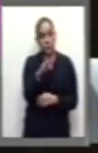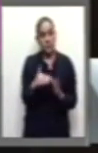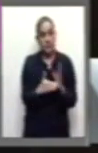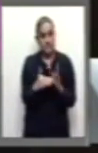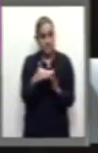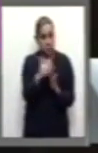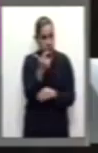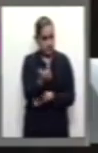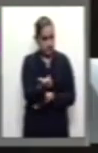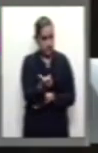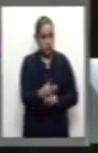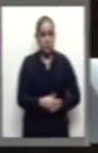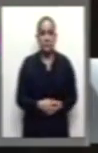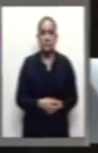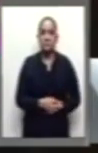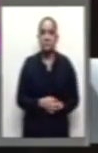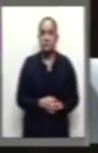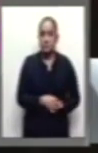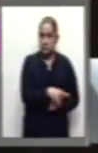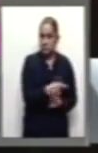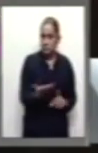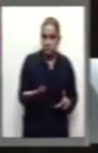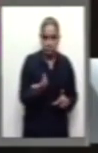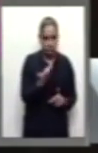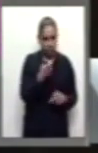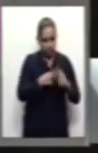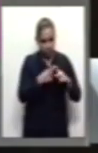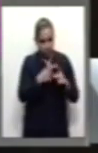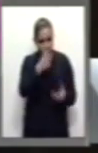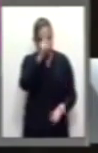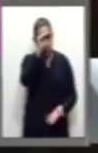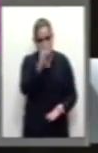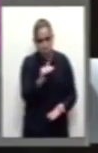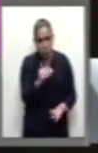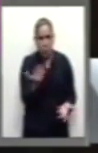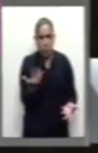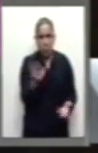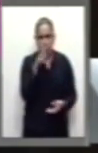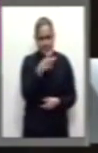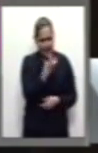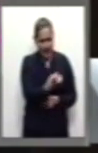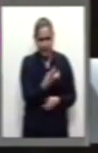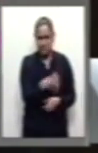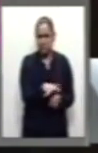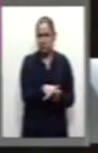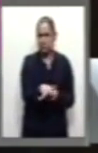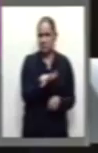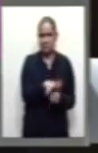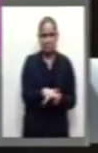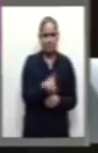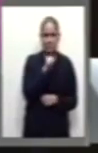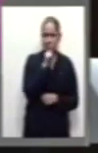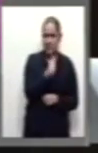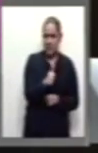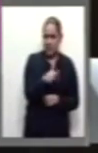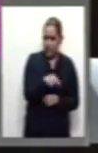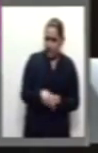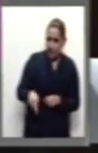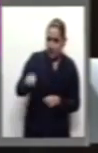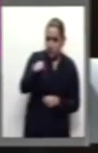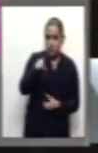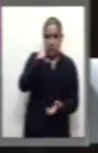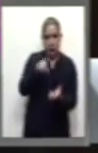2.450 millones de pesos. Esta cantidad es una cantidad insuficiente para las labores que tiene que llevar a